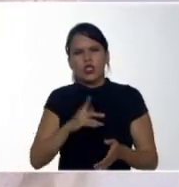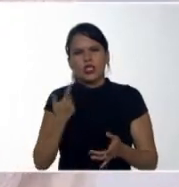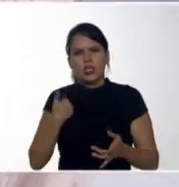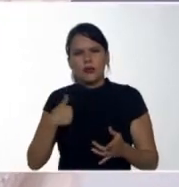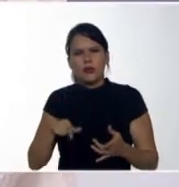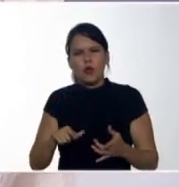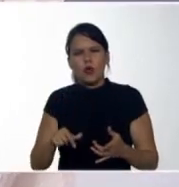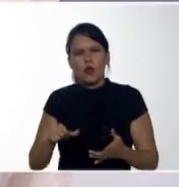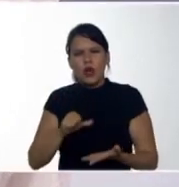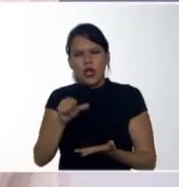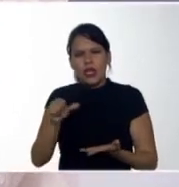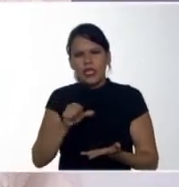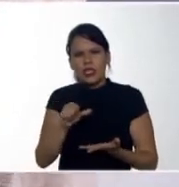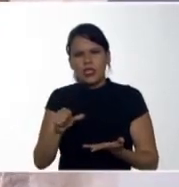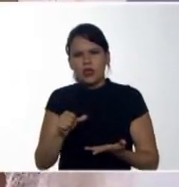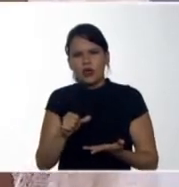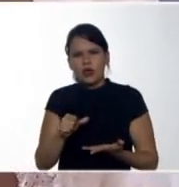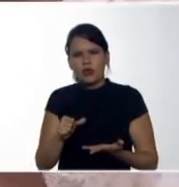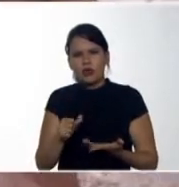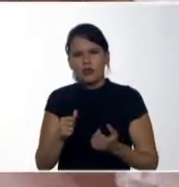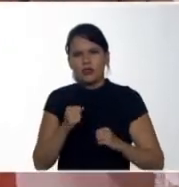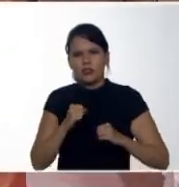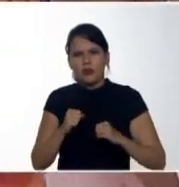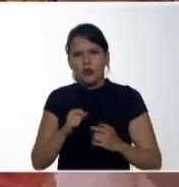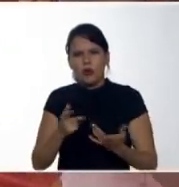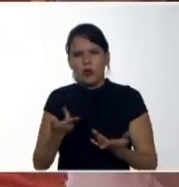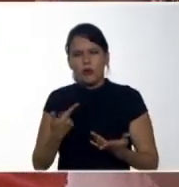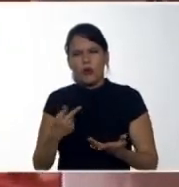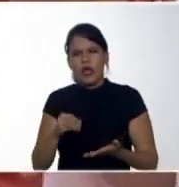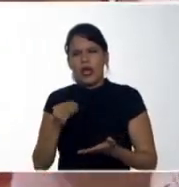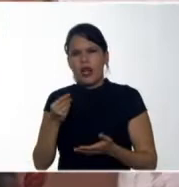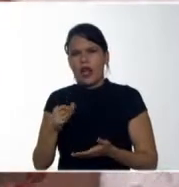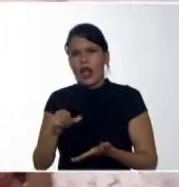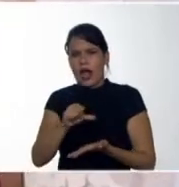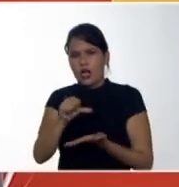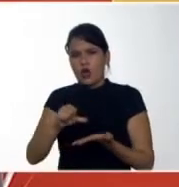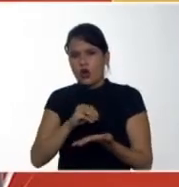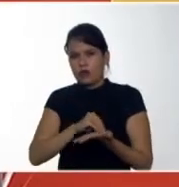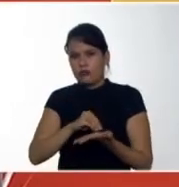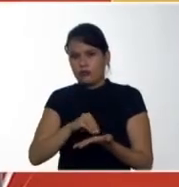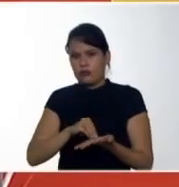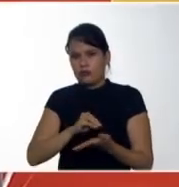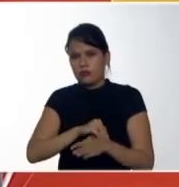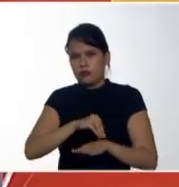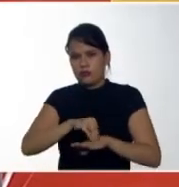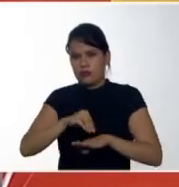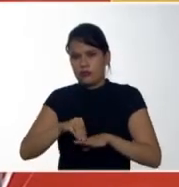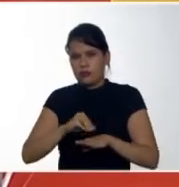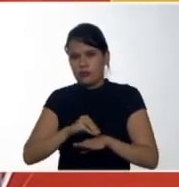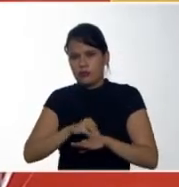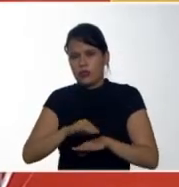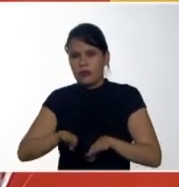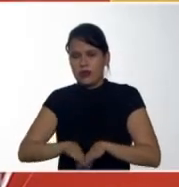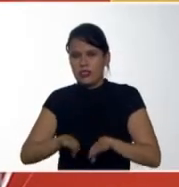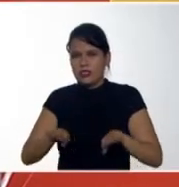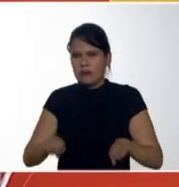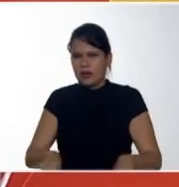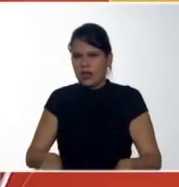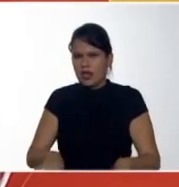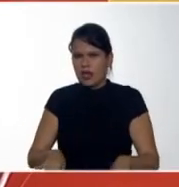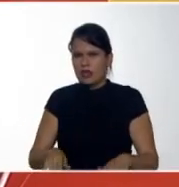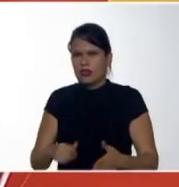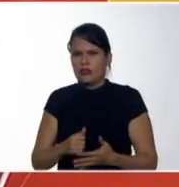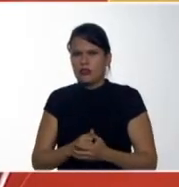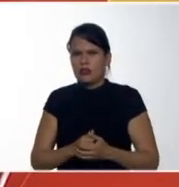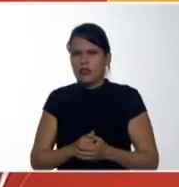líquido como es la fase móvil, que es el alcohol, y va a separar los componentes